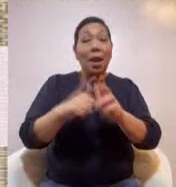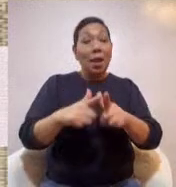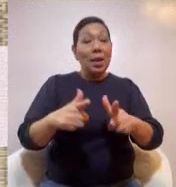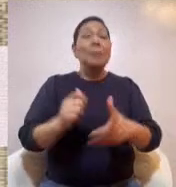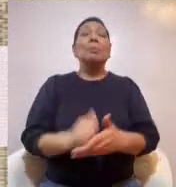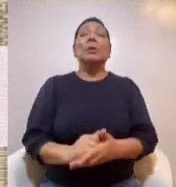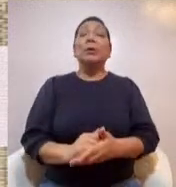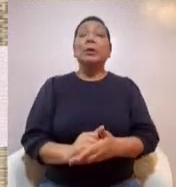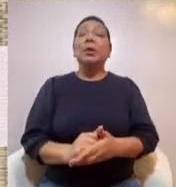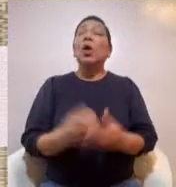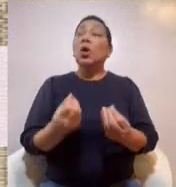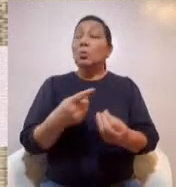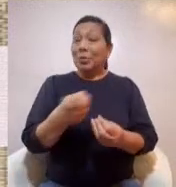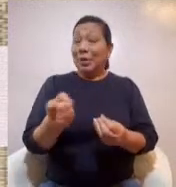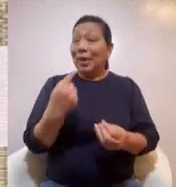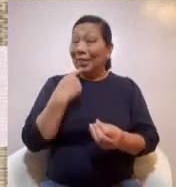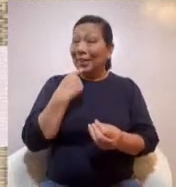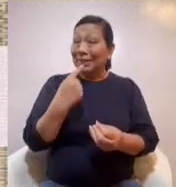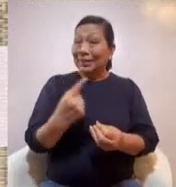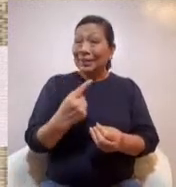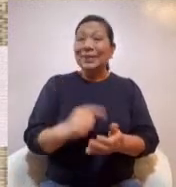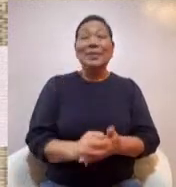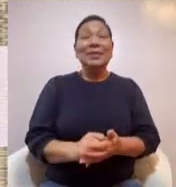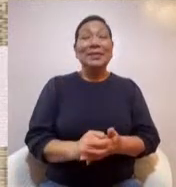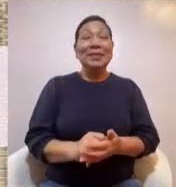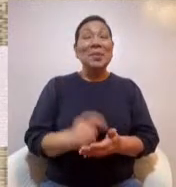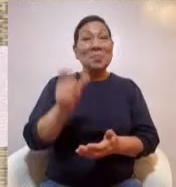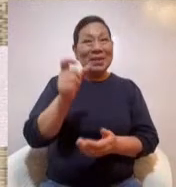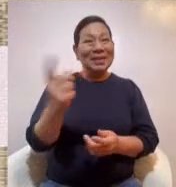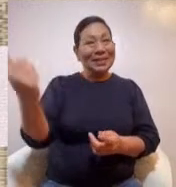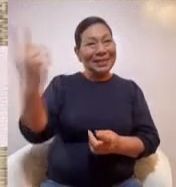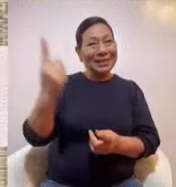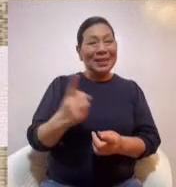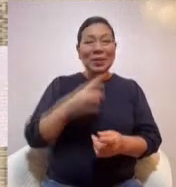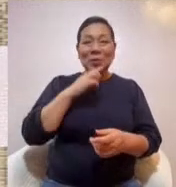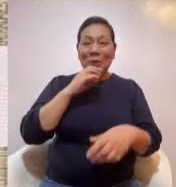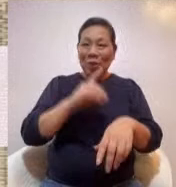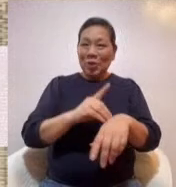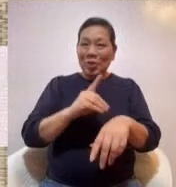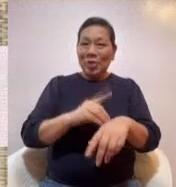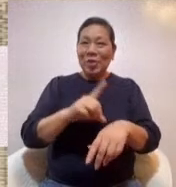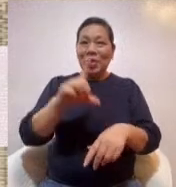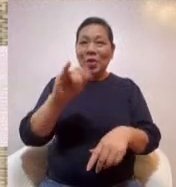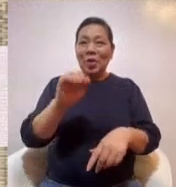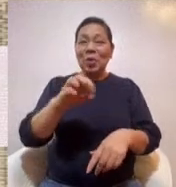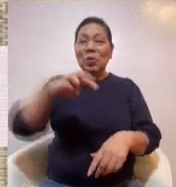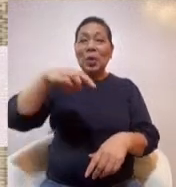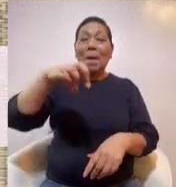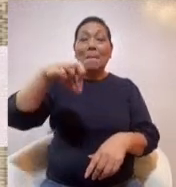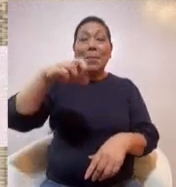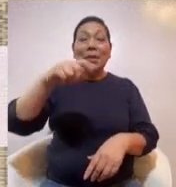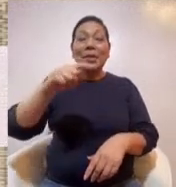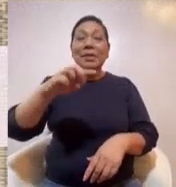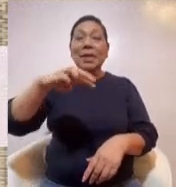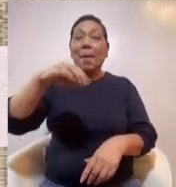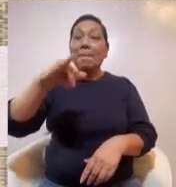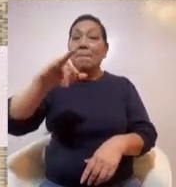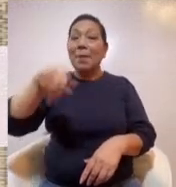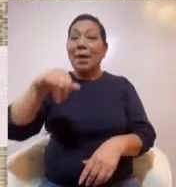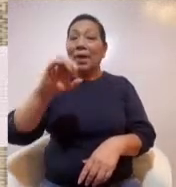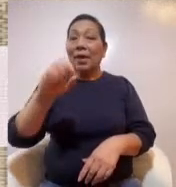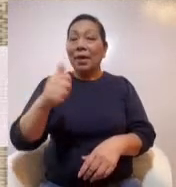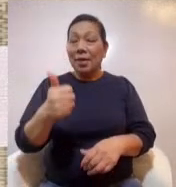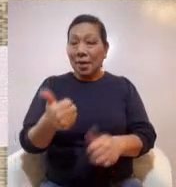Convención Belén do Pará. Como bien ha señalado nuestra invitada, la doctora Luz Patricia Mejía,